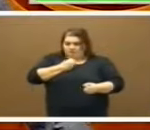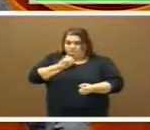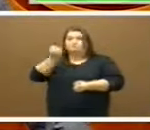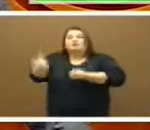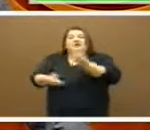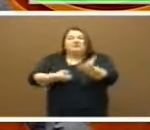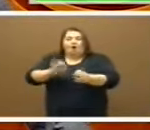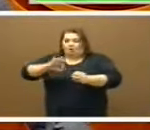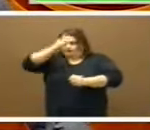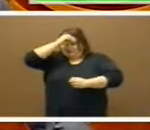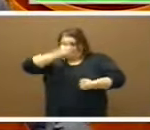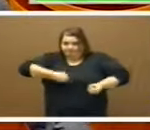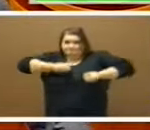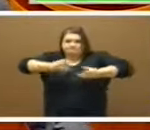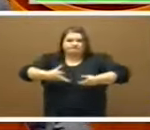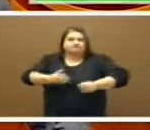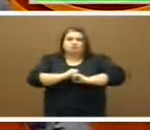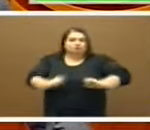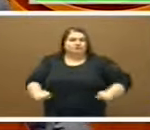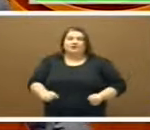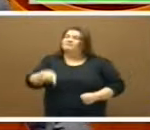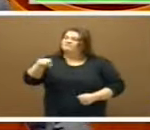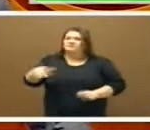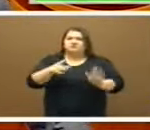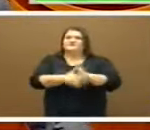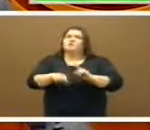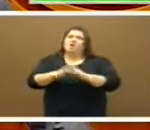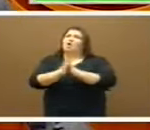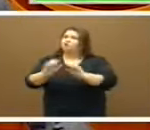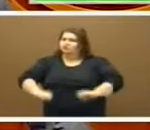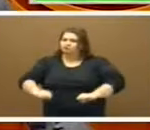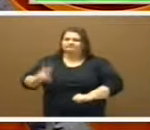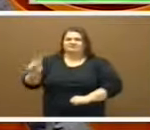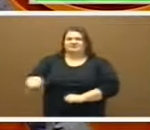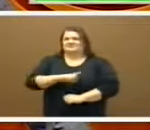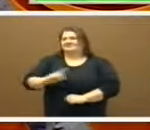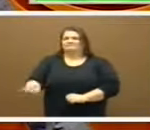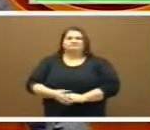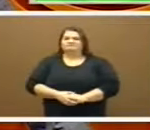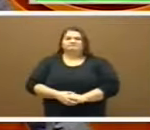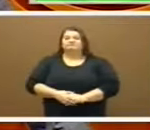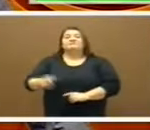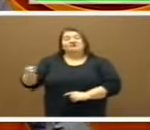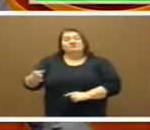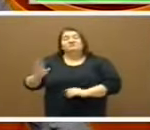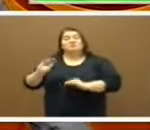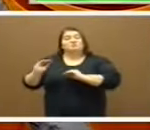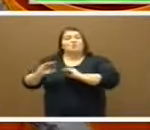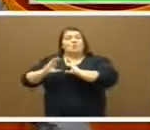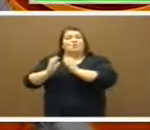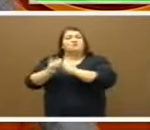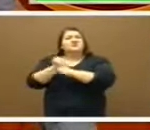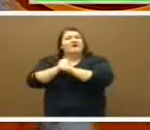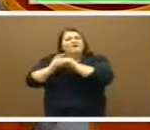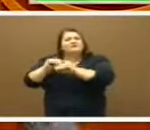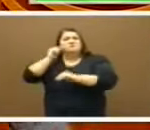opinar ni hablar de ellos. Eso es un talante de consenso, sí, señor, el talante de consenso del señor Monago. Mire,